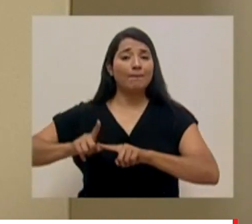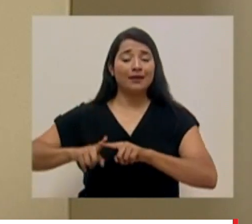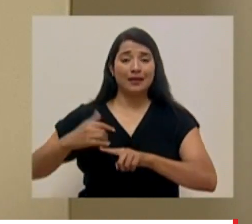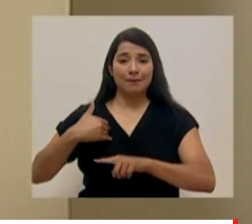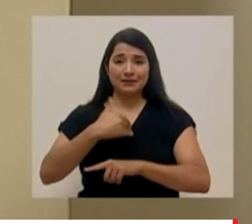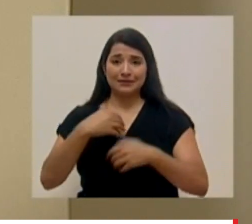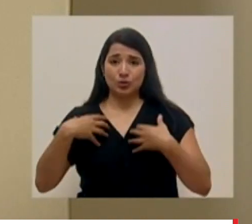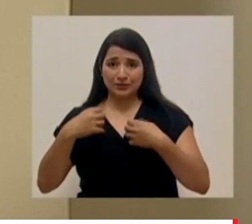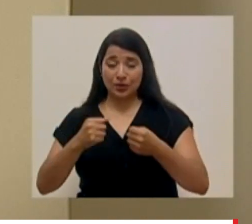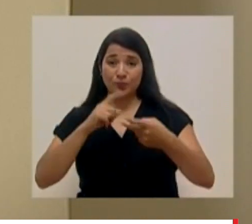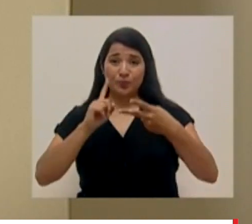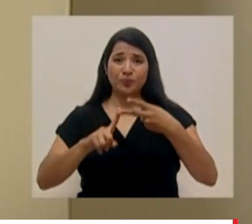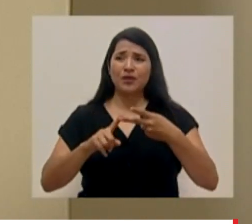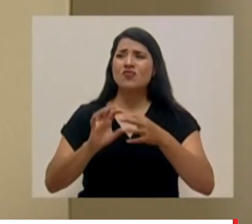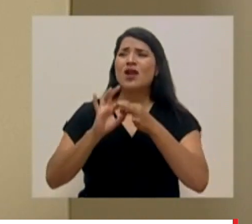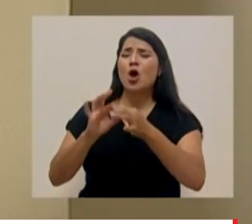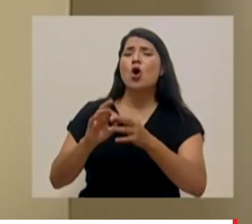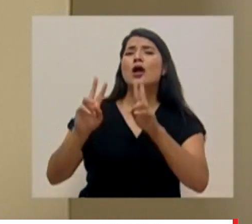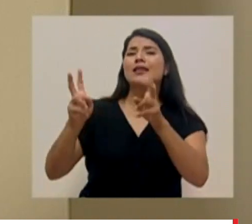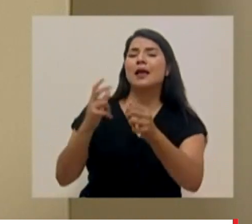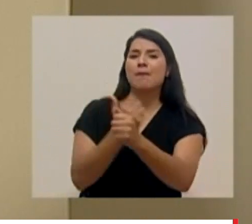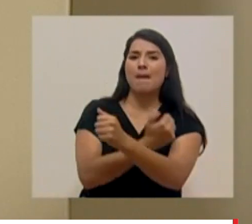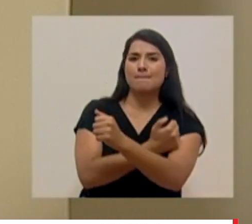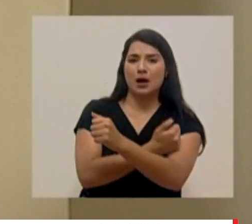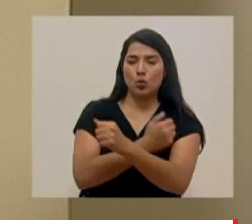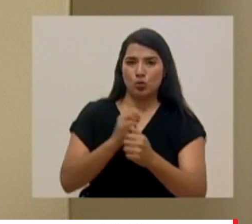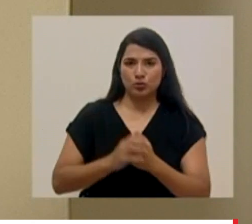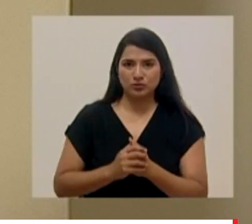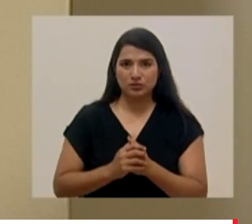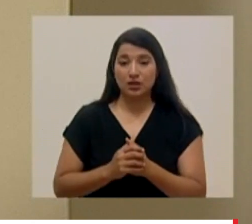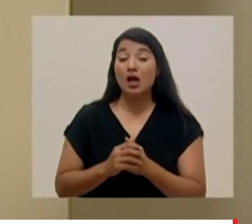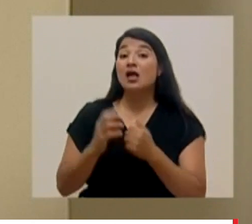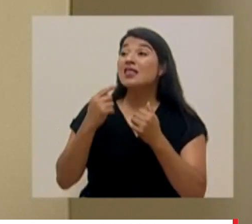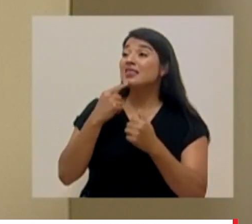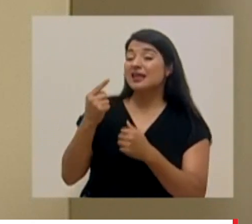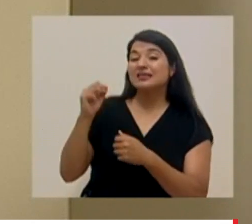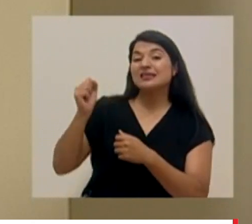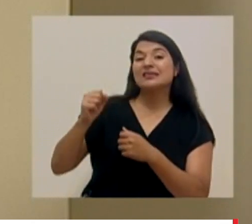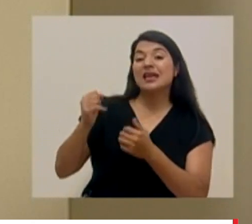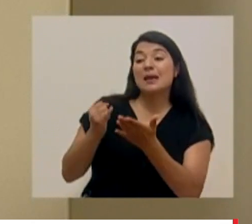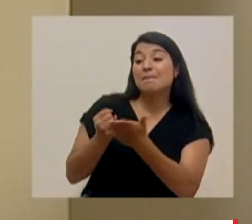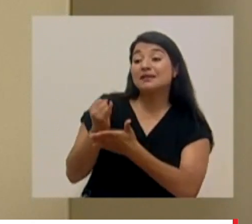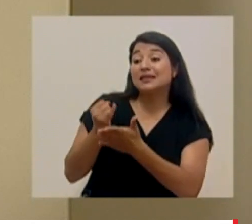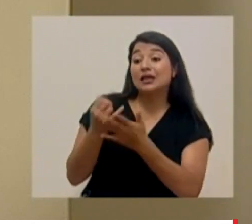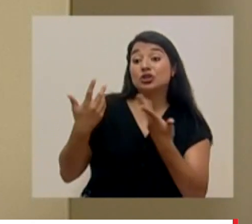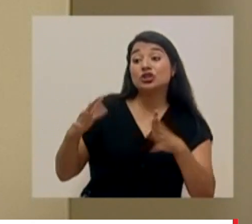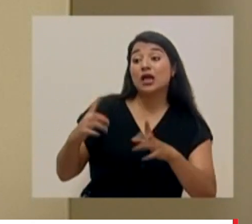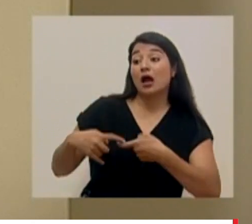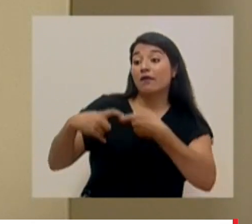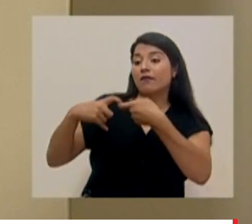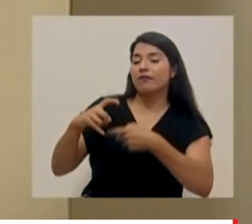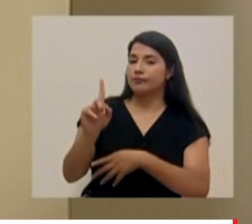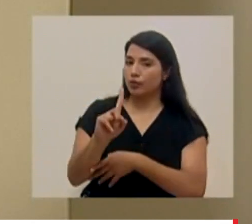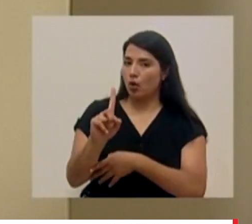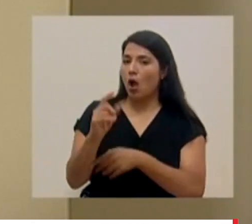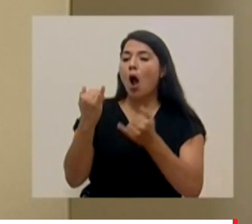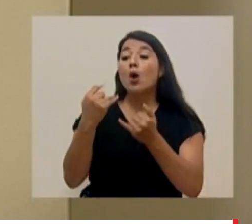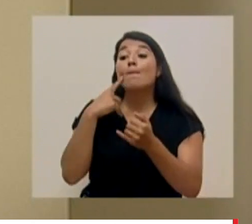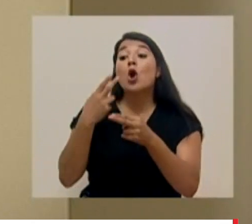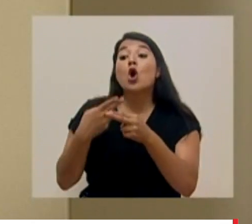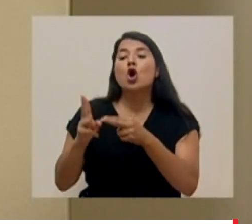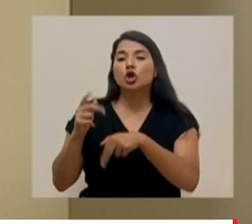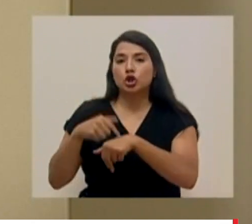de la vacuna. La pausa esta no significa que ya se interrumpe indefinidamente el estudio, simplemente es una pausa que se hace para